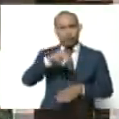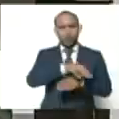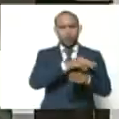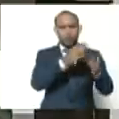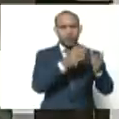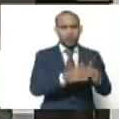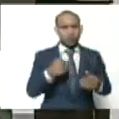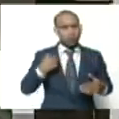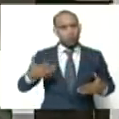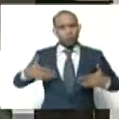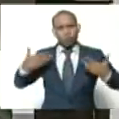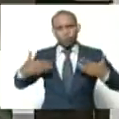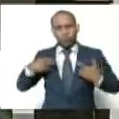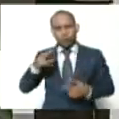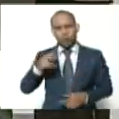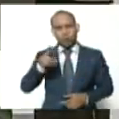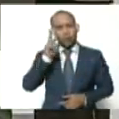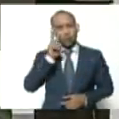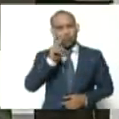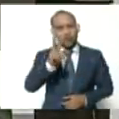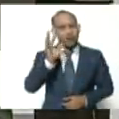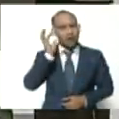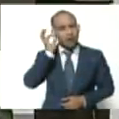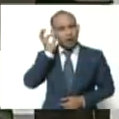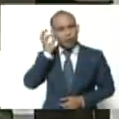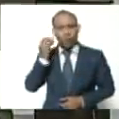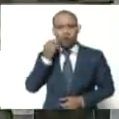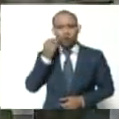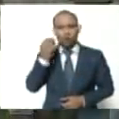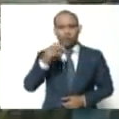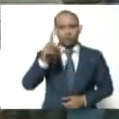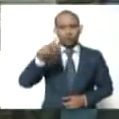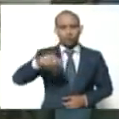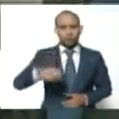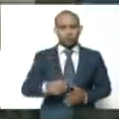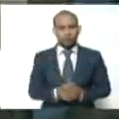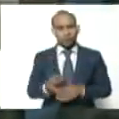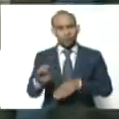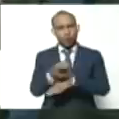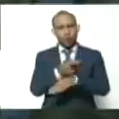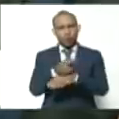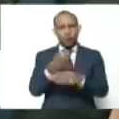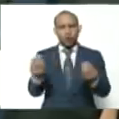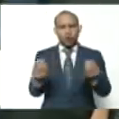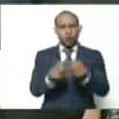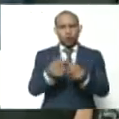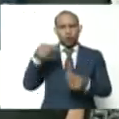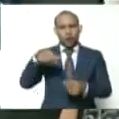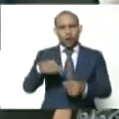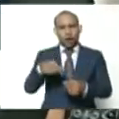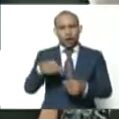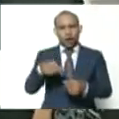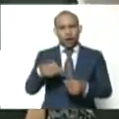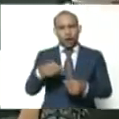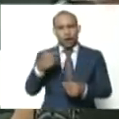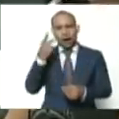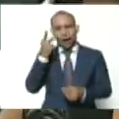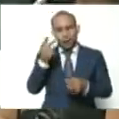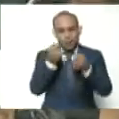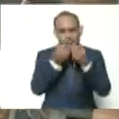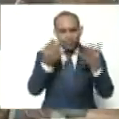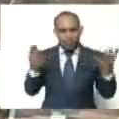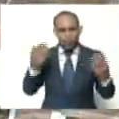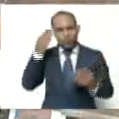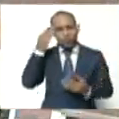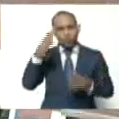ver a la mujer y a la juventud gobernando desde acá, desde el Palacio de Miraflores. Mi saludo a toda